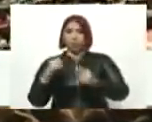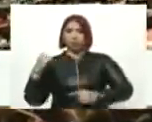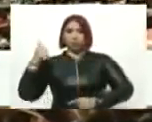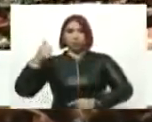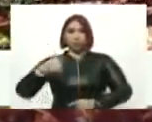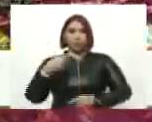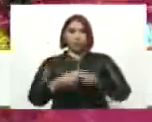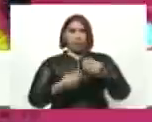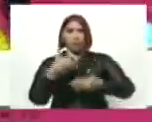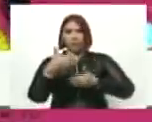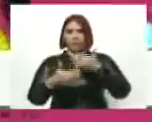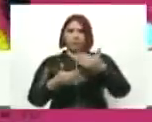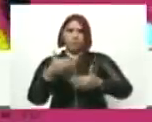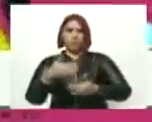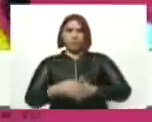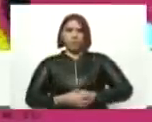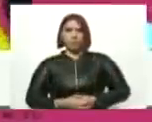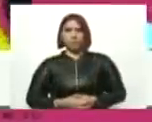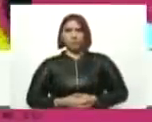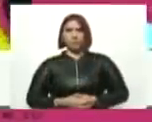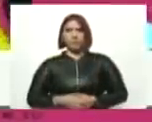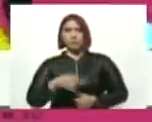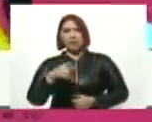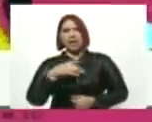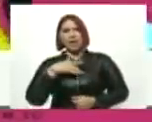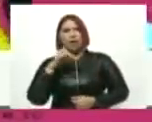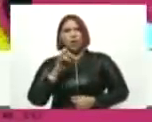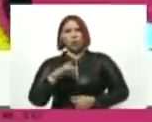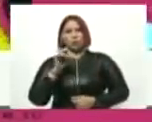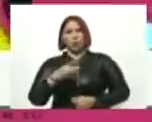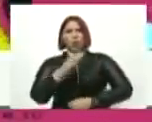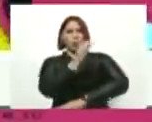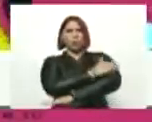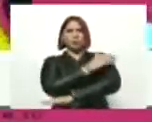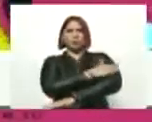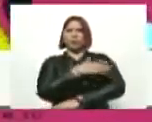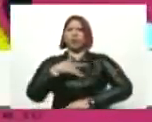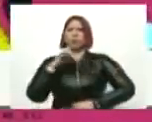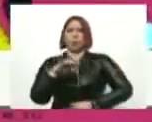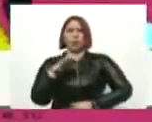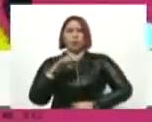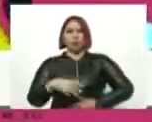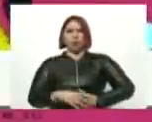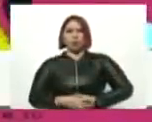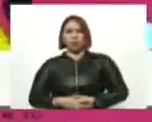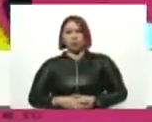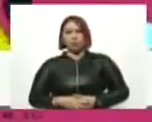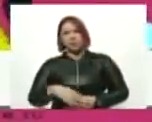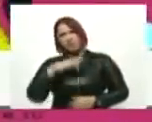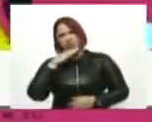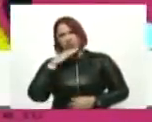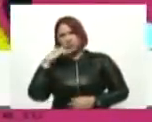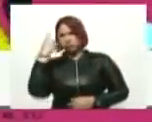haciendo. A ellos les duele mucho la oposición. Ellos se